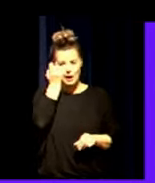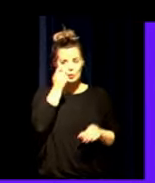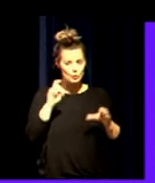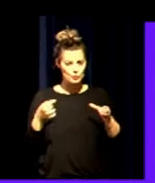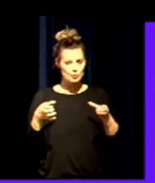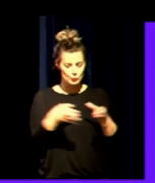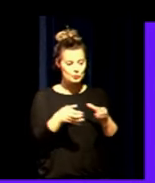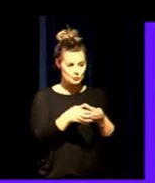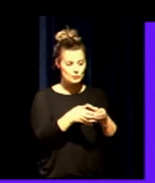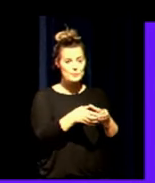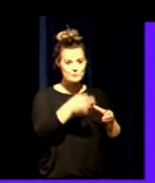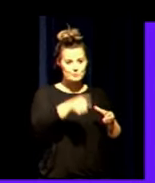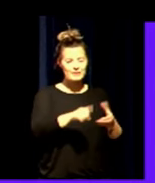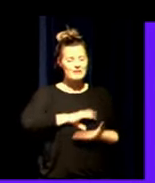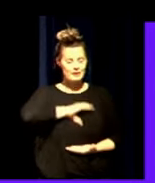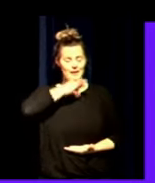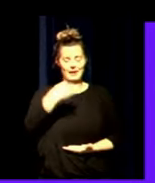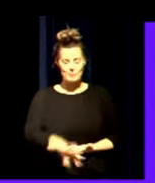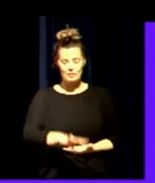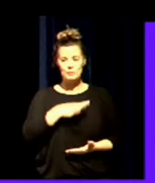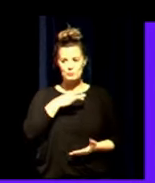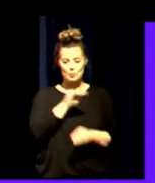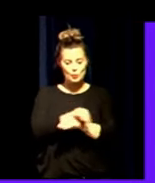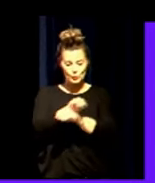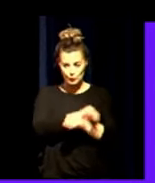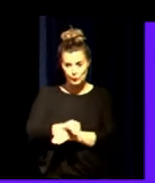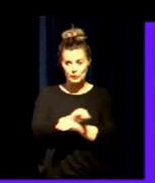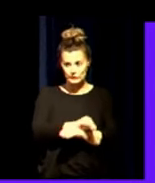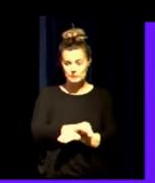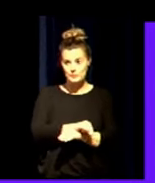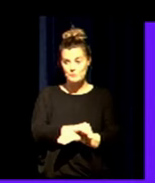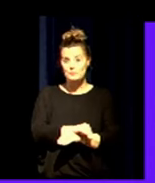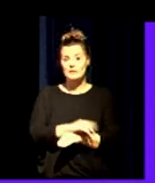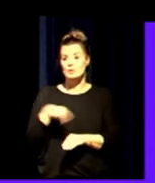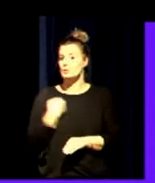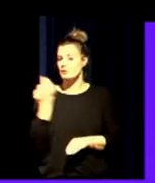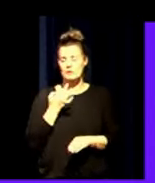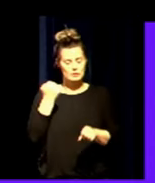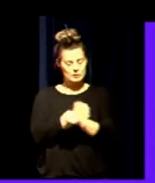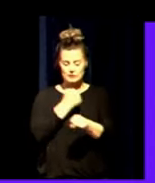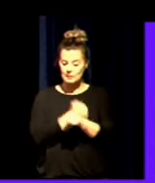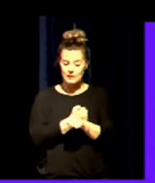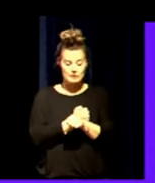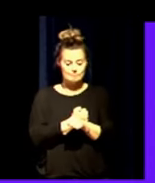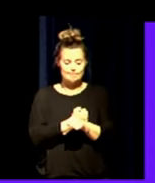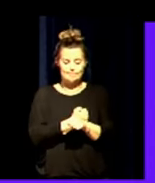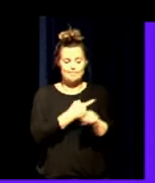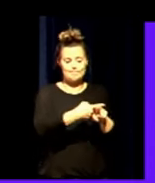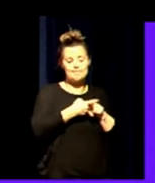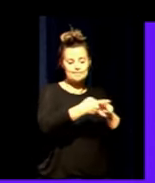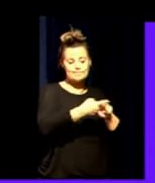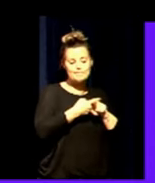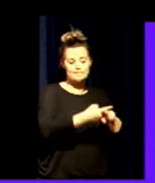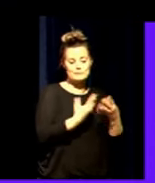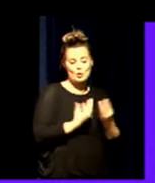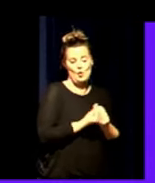cuidar. Nuestro alumnado está en la mejor de las posiciones para cuidar y que tenemos que trabajar con ellos y con ellas para que sean